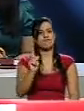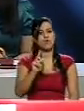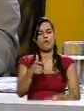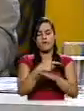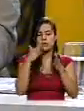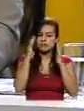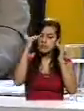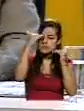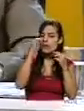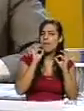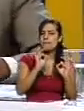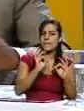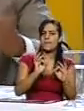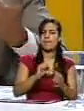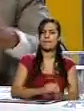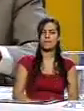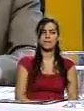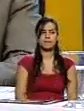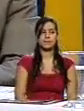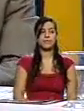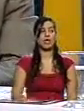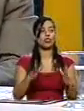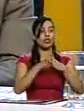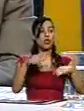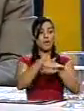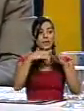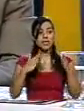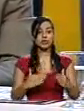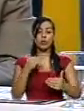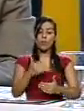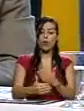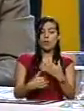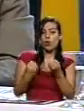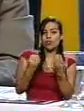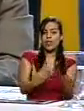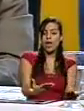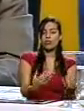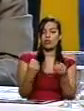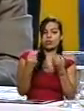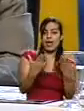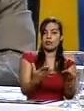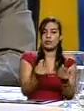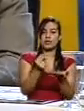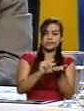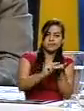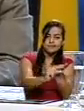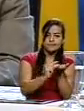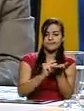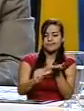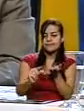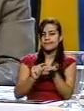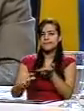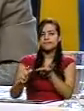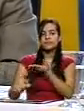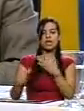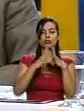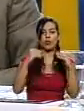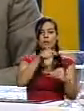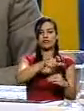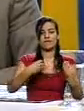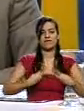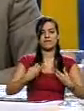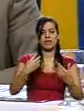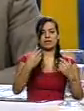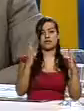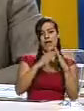los ministros han ido entregando recursos económicos a los refugios en esto que se ha denominado